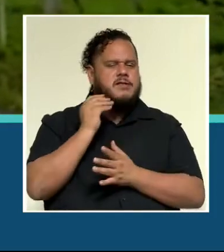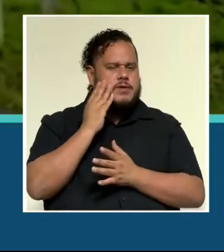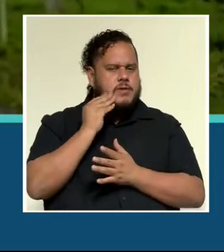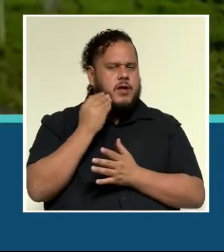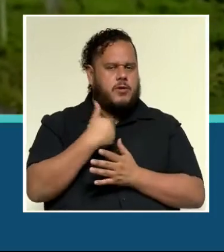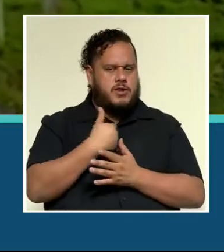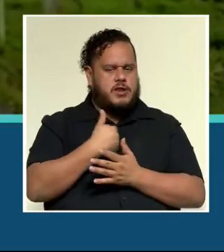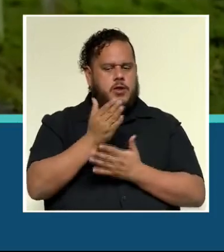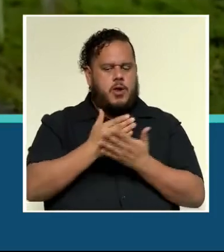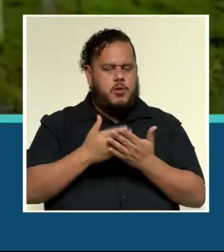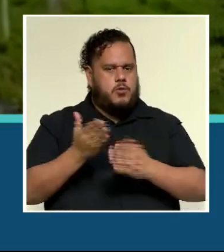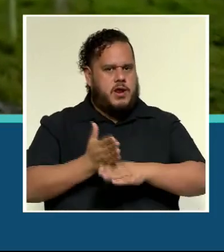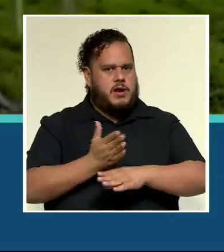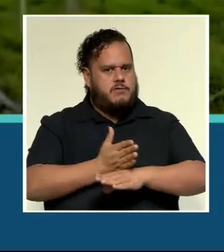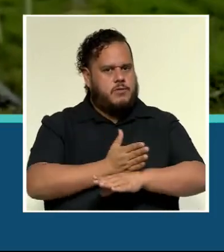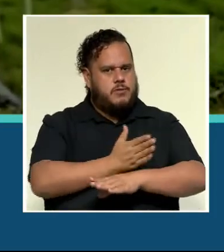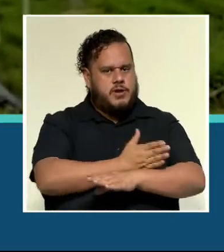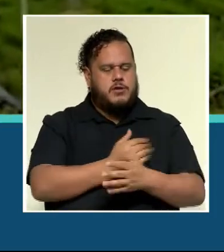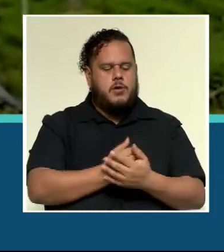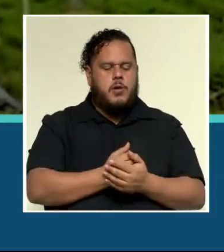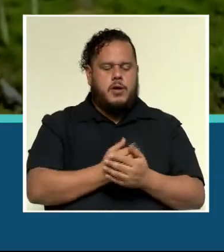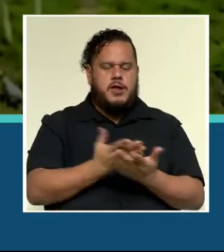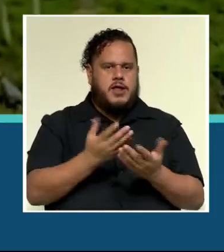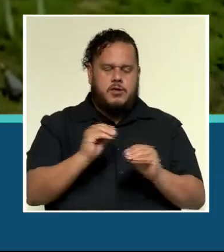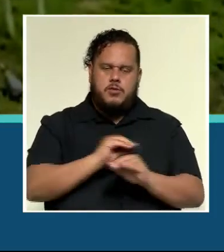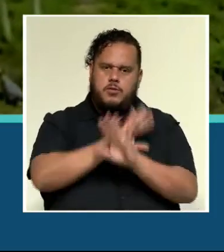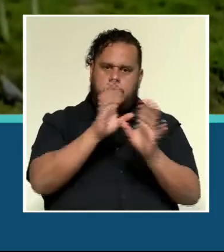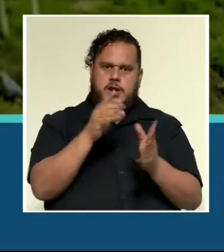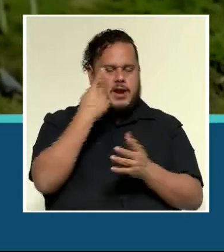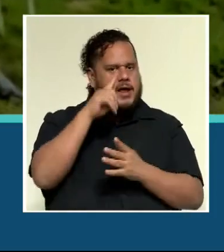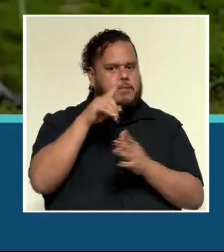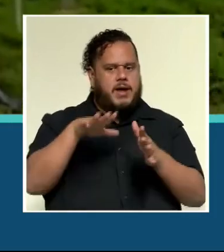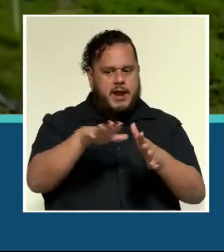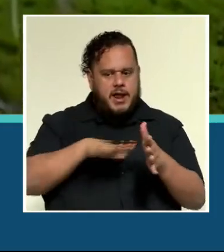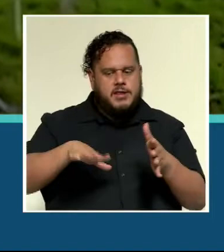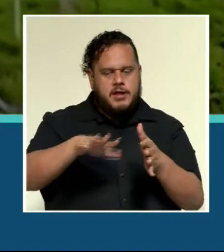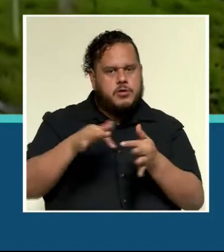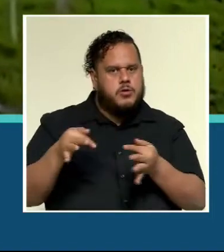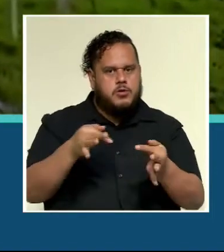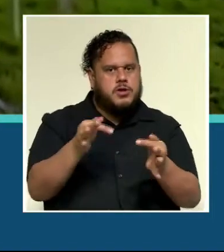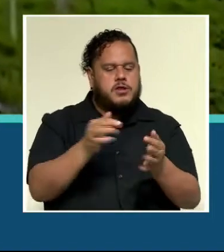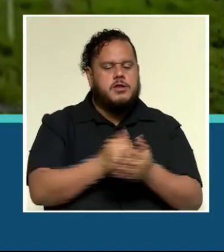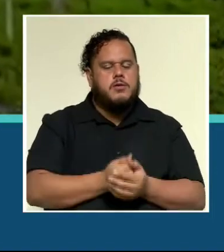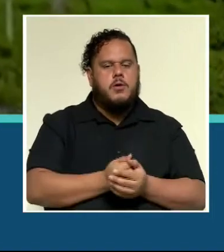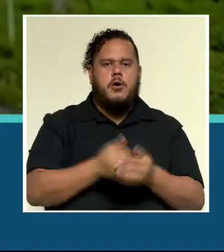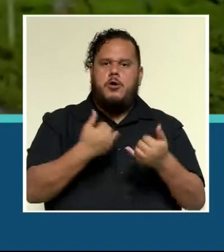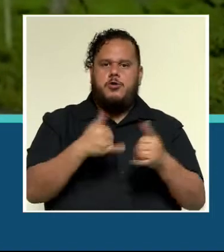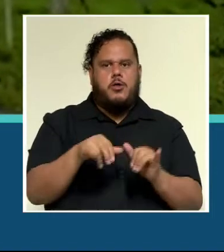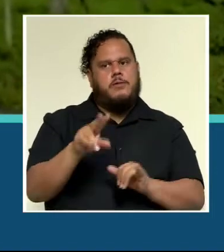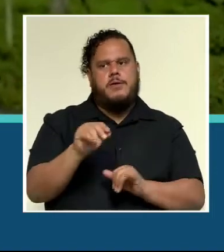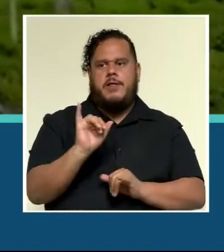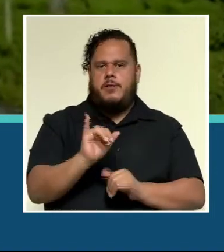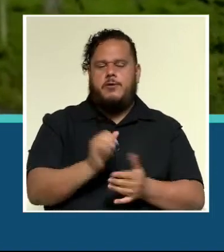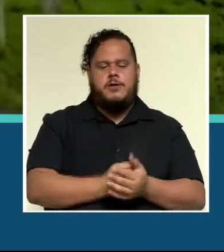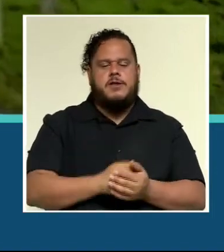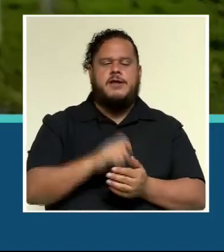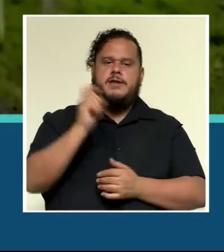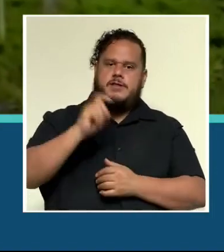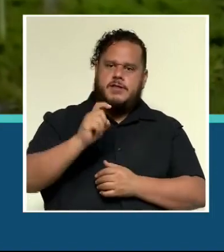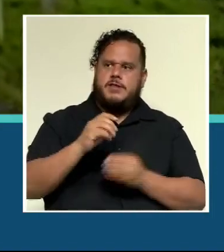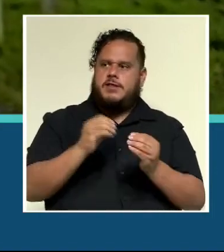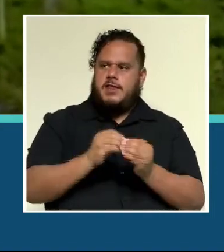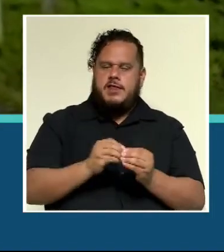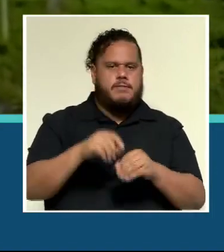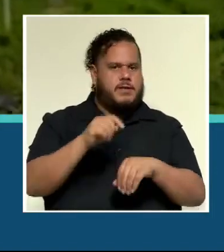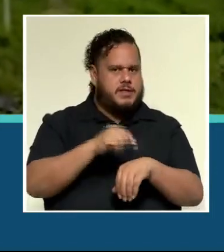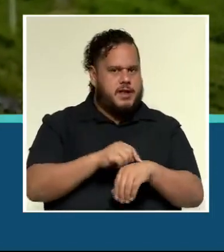una recuperación que ha sido evidente. Para el sector turístico aún no lo es. Necesita de más